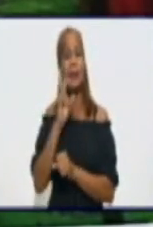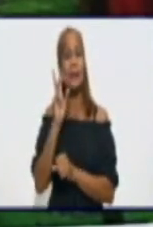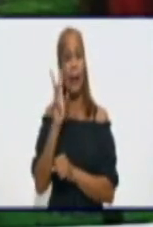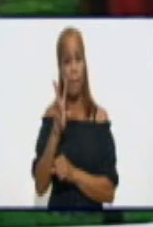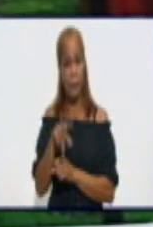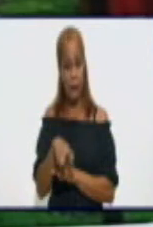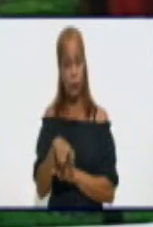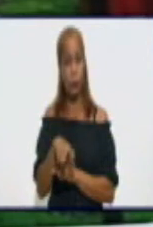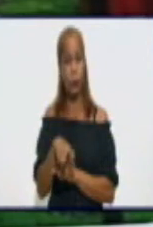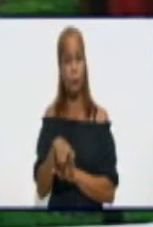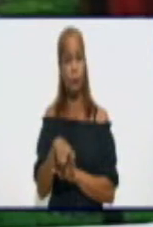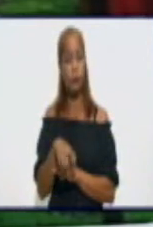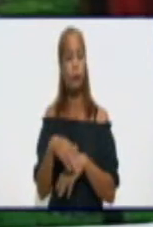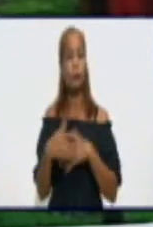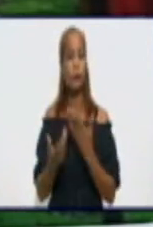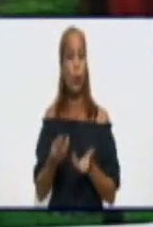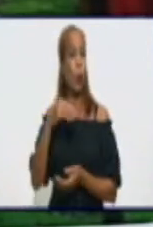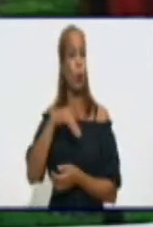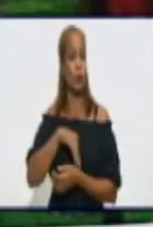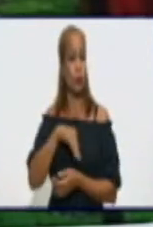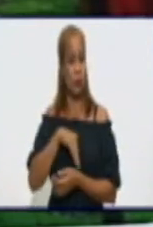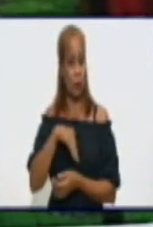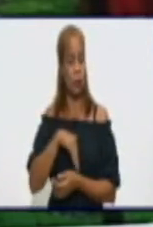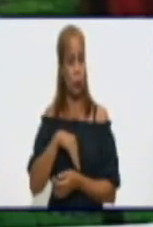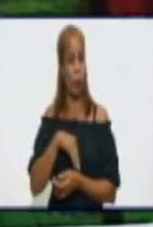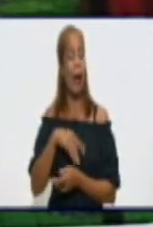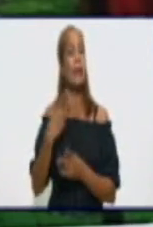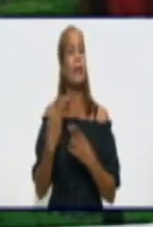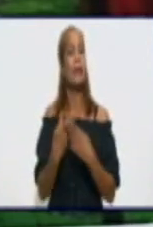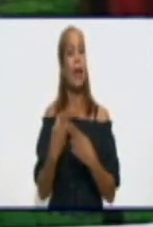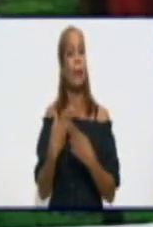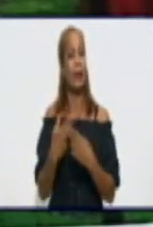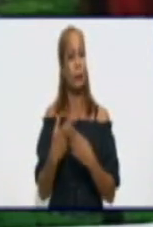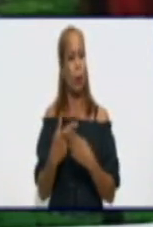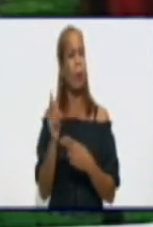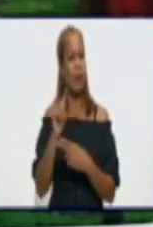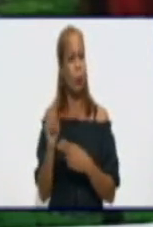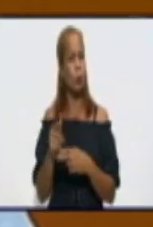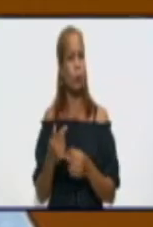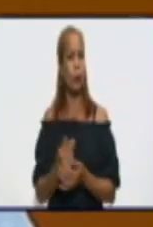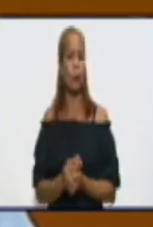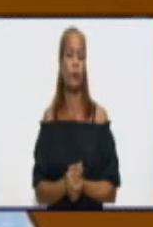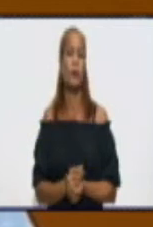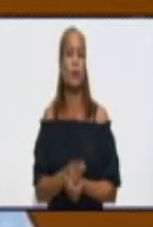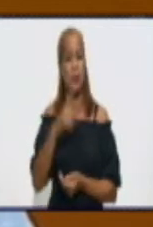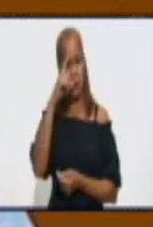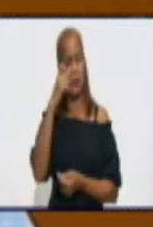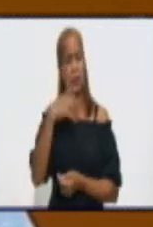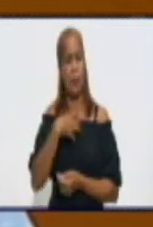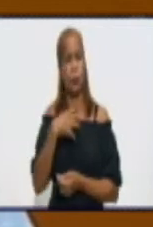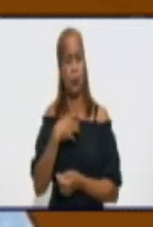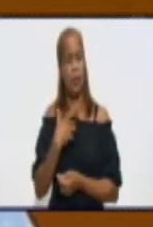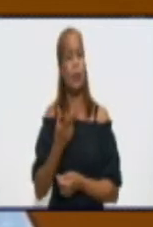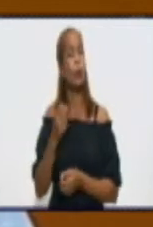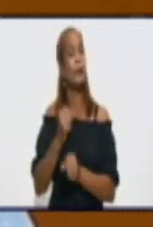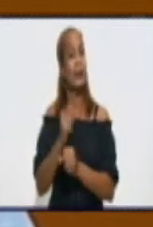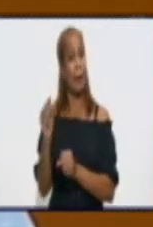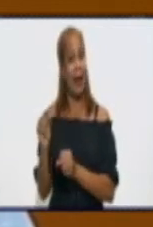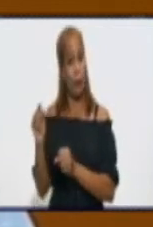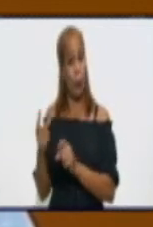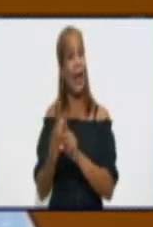involucrados en eventos de transmisión de la COVID? Bueno, hemos tenido trabajadores aislados, es decir,